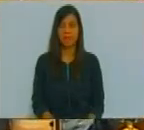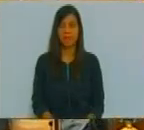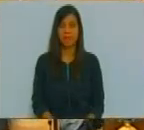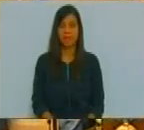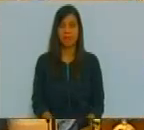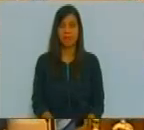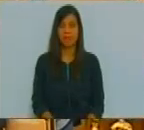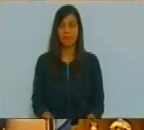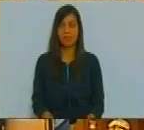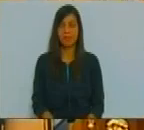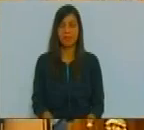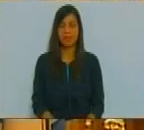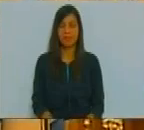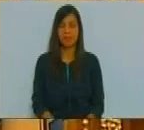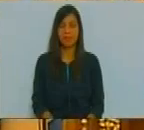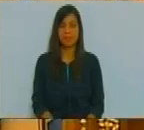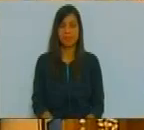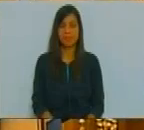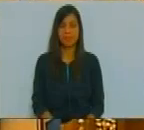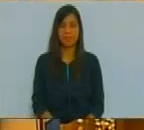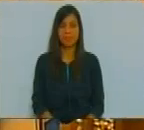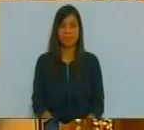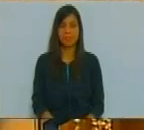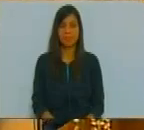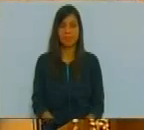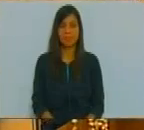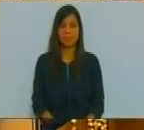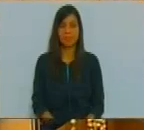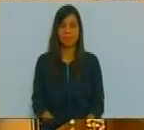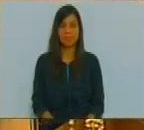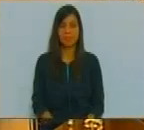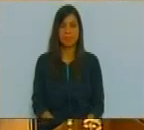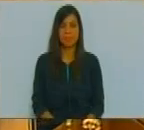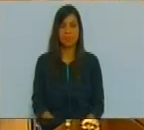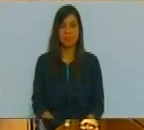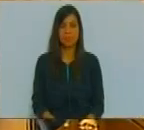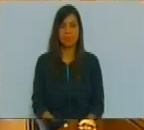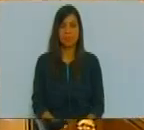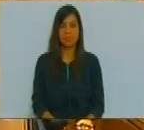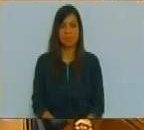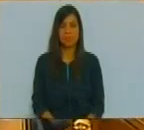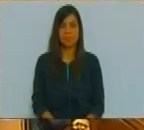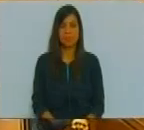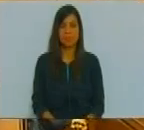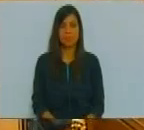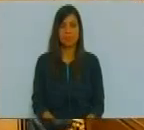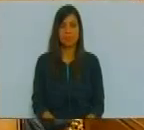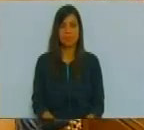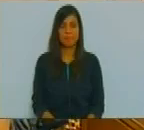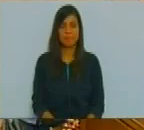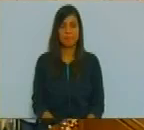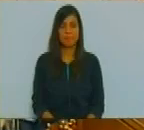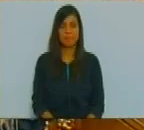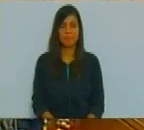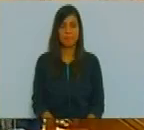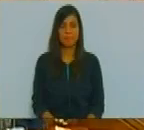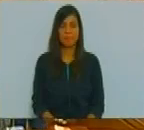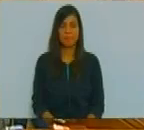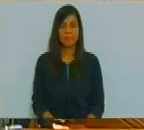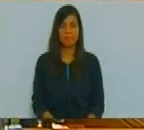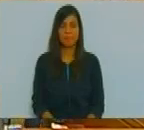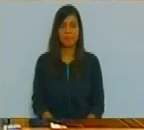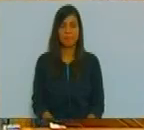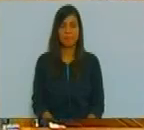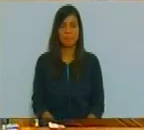constituyente por parte de la presidenta de la asamblea nacional constituyente quien recibió a los jóvenes de la